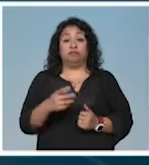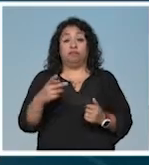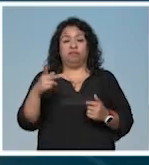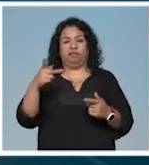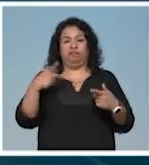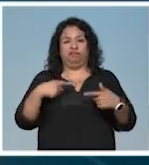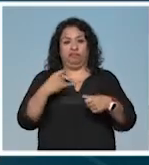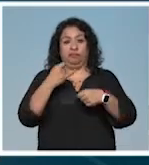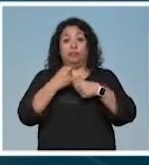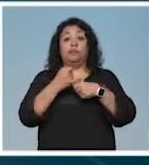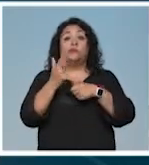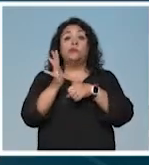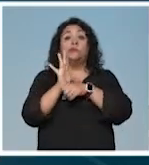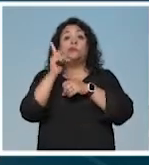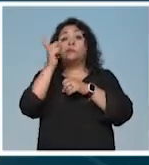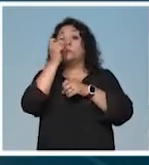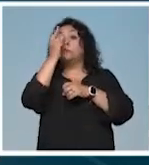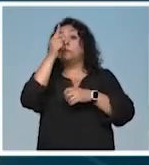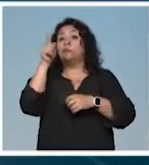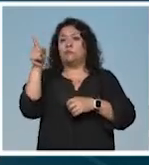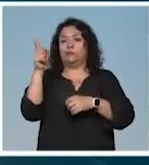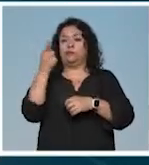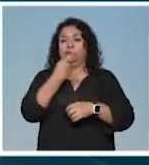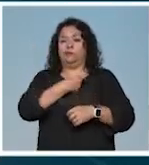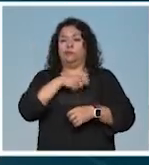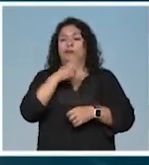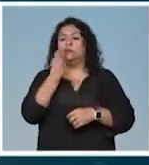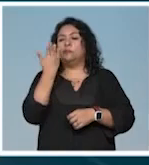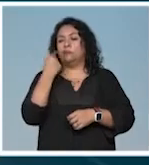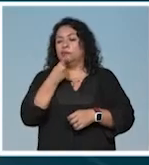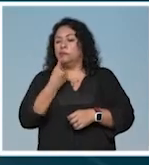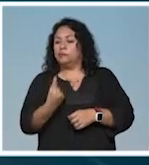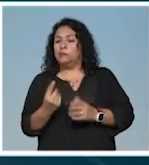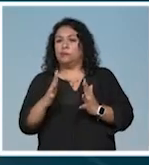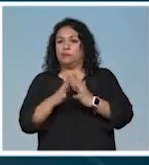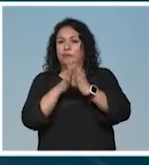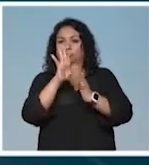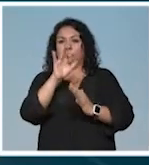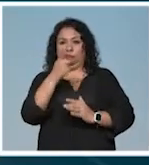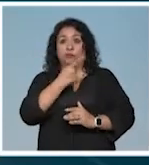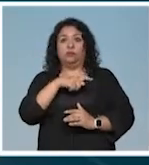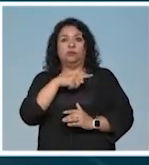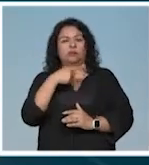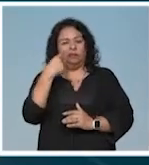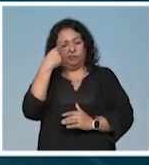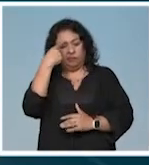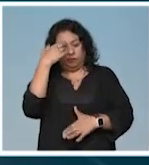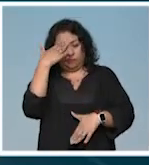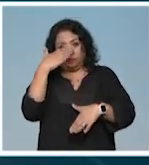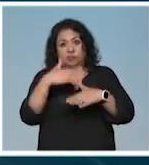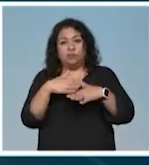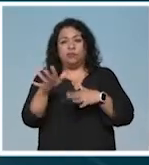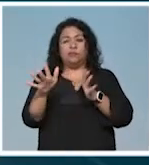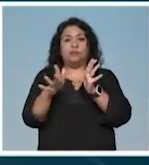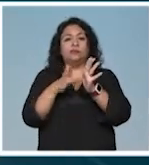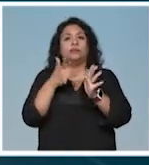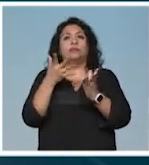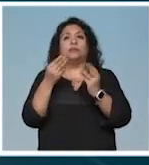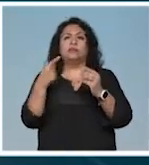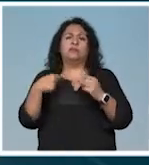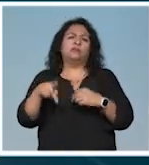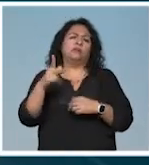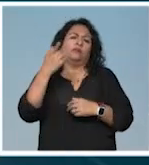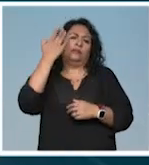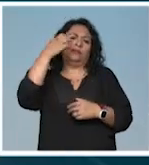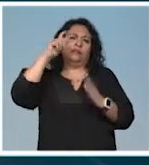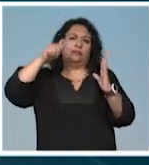Personificó el cine de autor en España. Su infancia durante la Guerra Civil Española lo marcó e influyó profundamente a lo largo de su